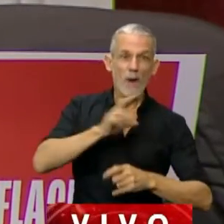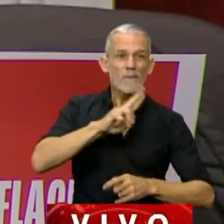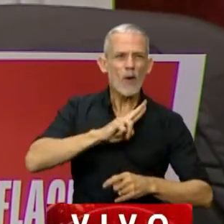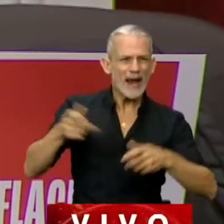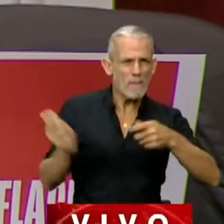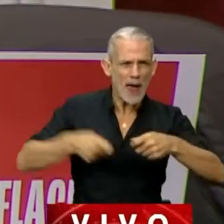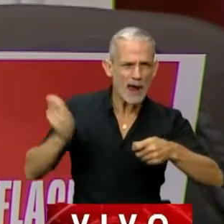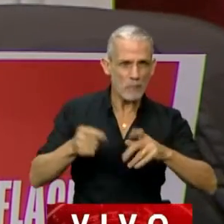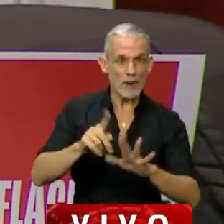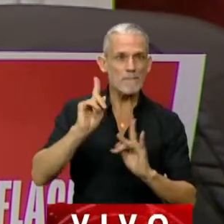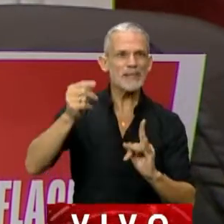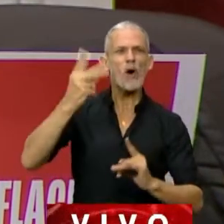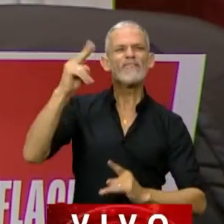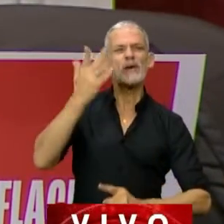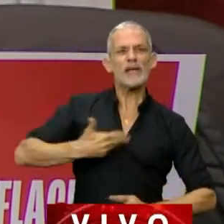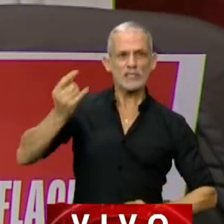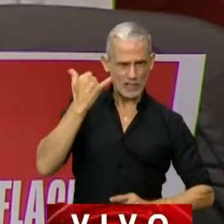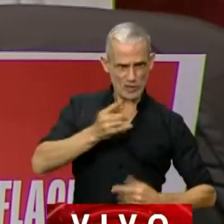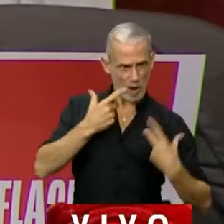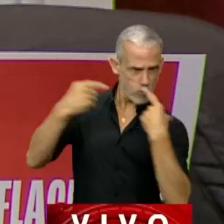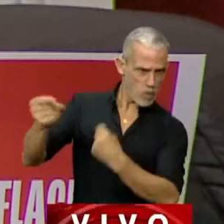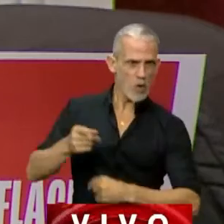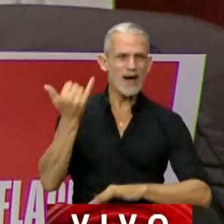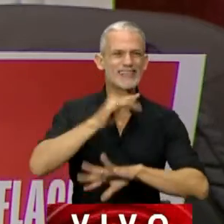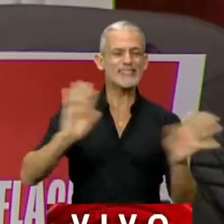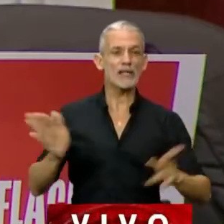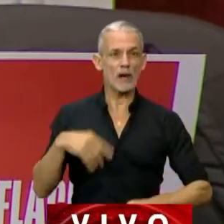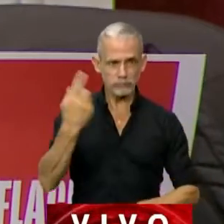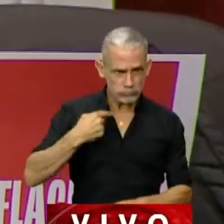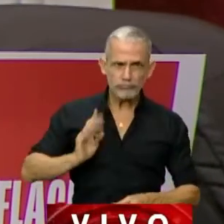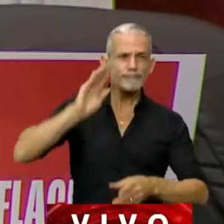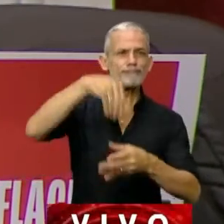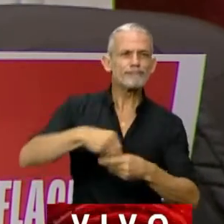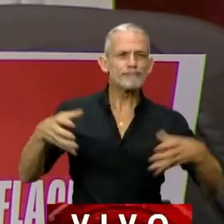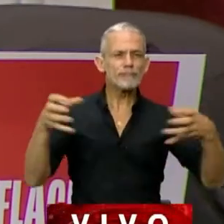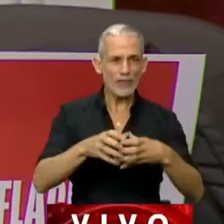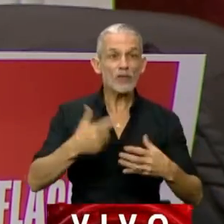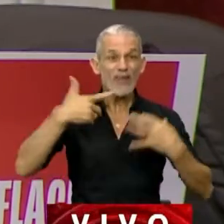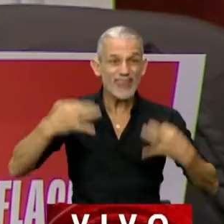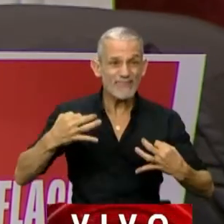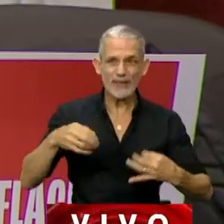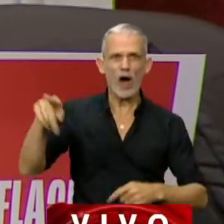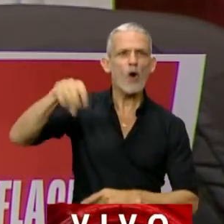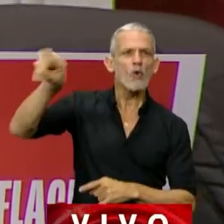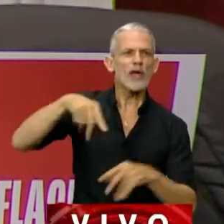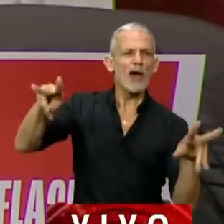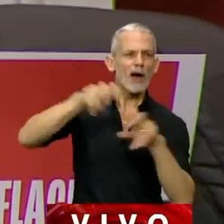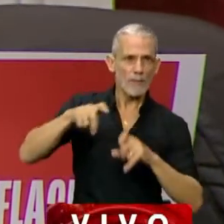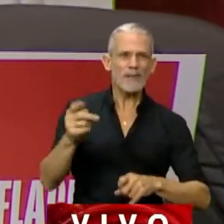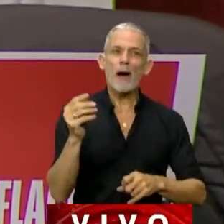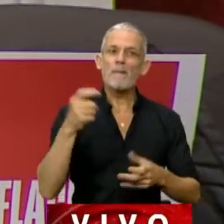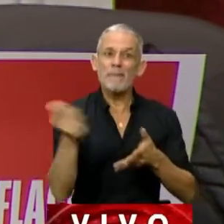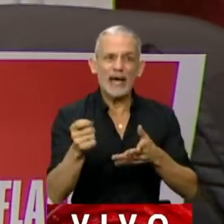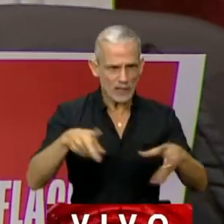mujeres piqueteras, a la vicepresidenta, que son realmente parte de los que verdaderamente generan ganancia en nuestro